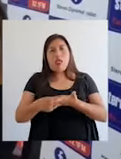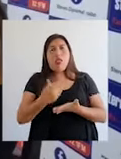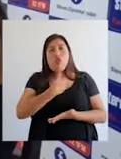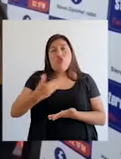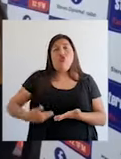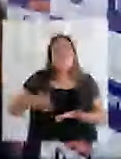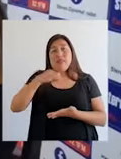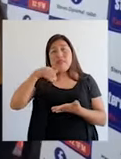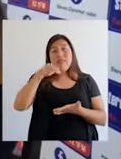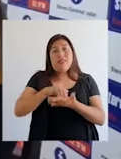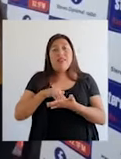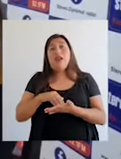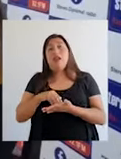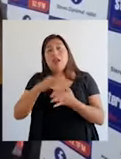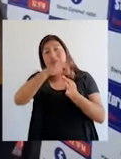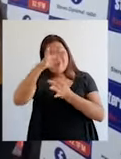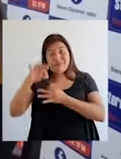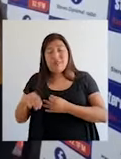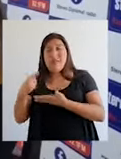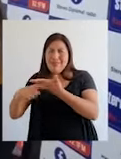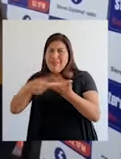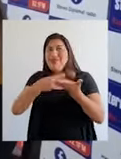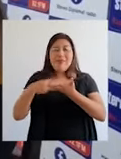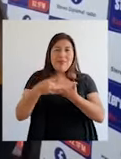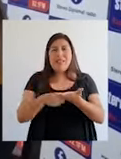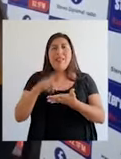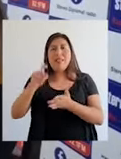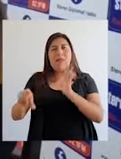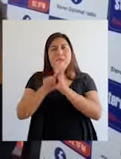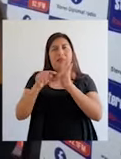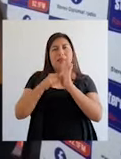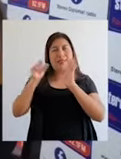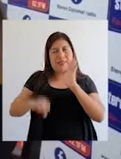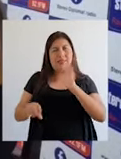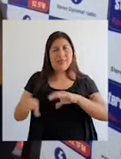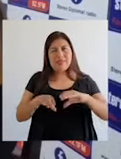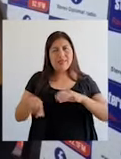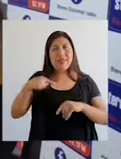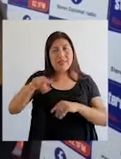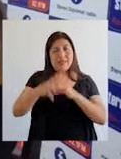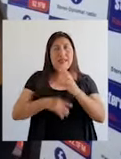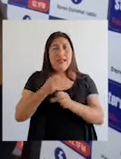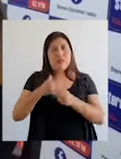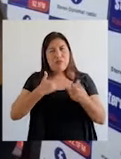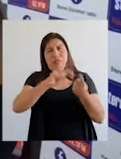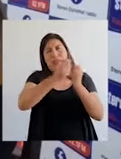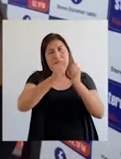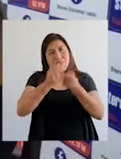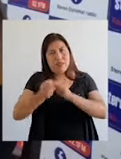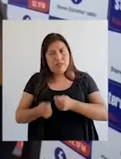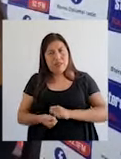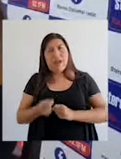luego también con el Congreso para que se incluya una disposición complementaria final en la ley de presupuesto del presente año para que se modifique